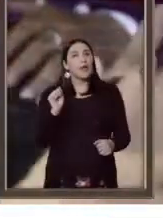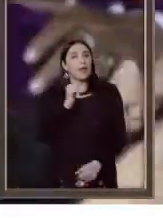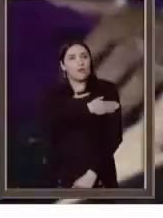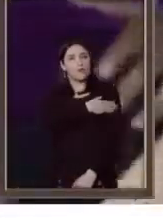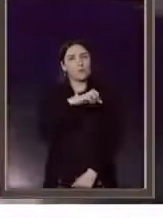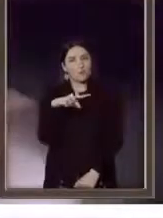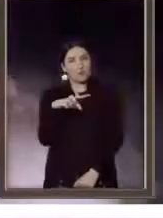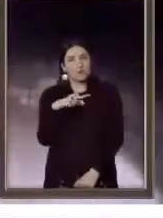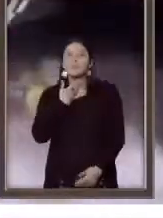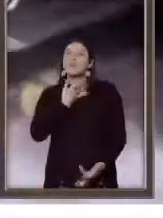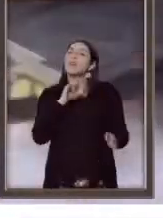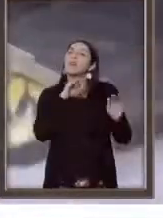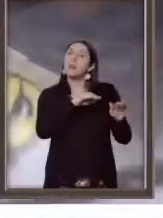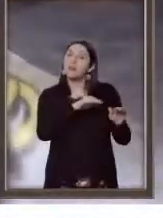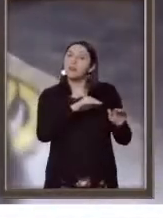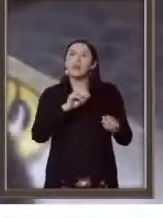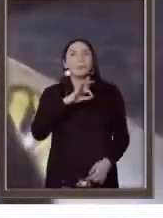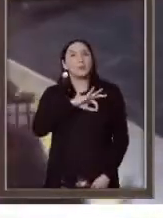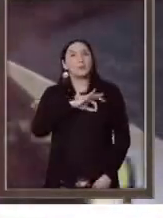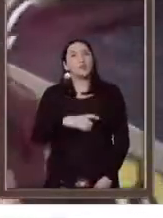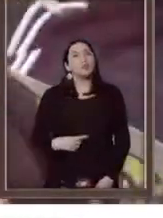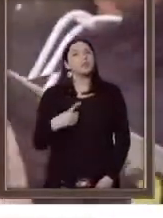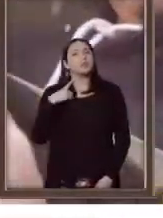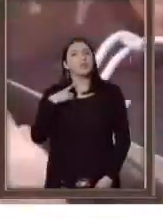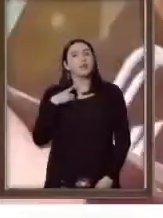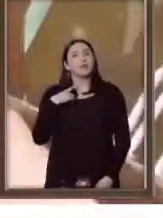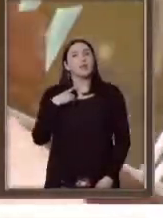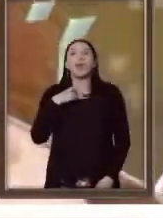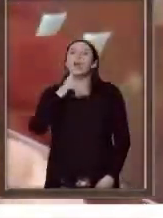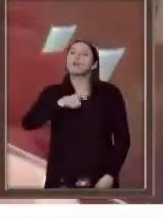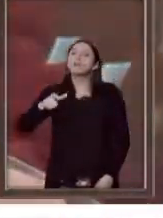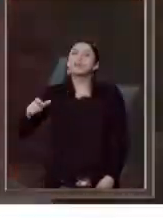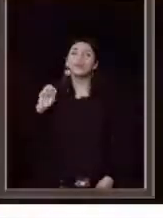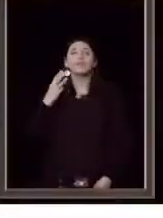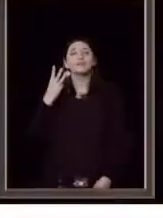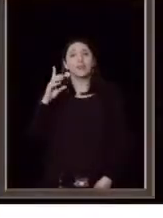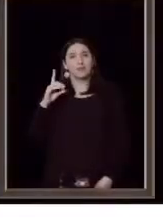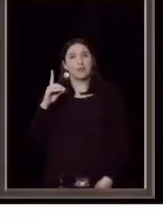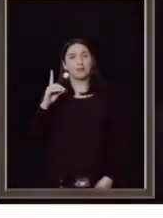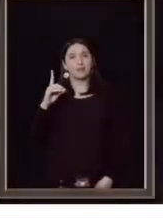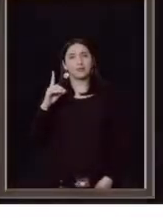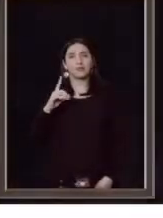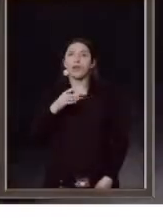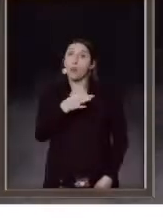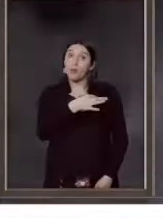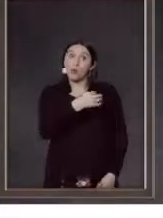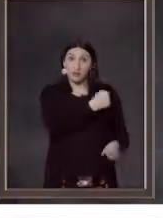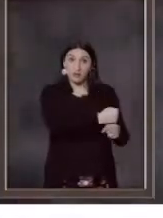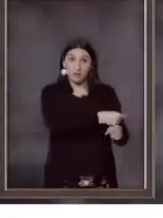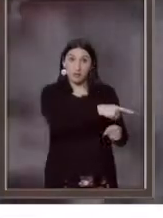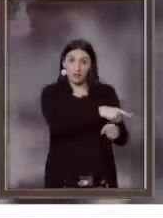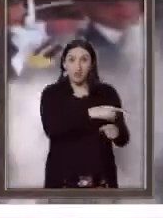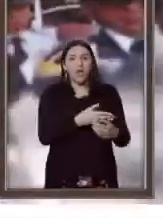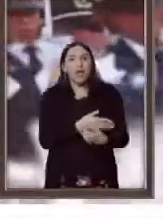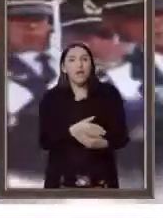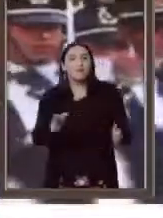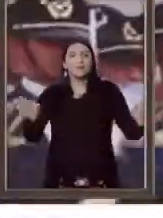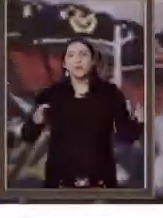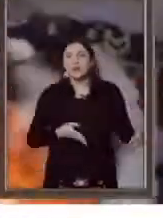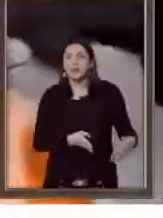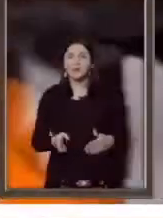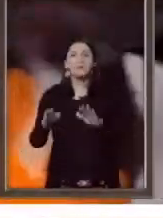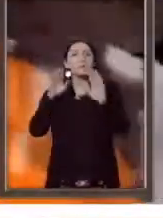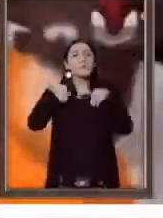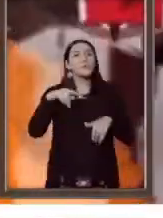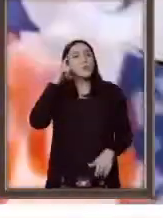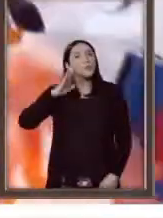las AFP para garantizar pensiones dignas a nuestros adultos mayores. Desde La Moneda vamos a abrir